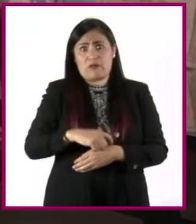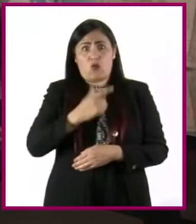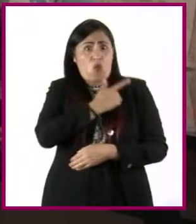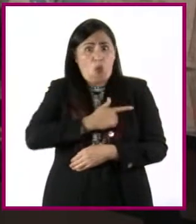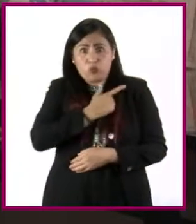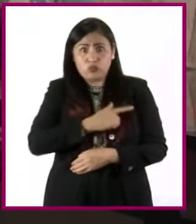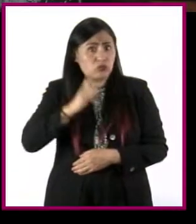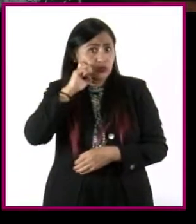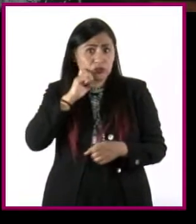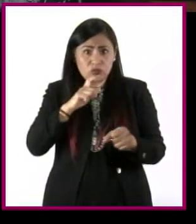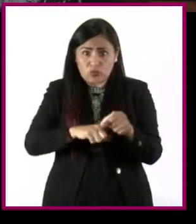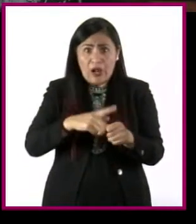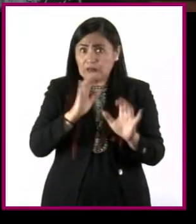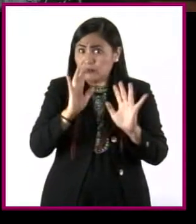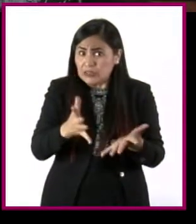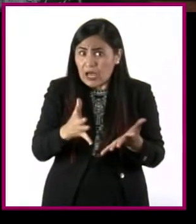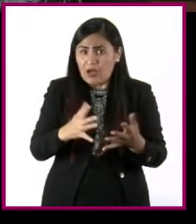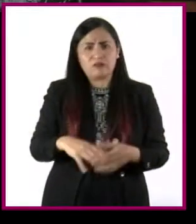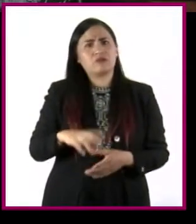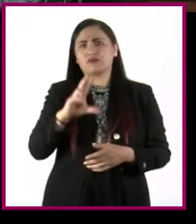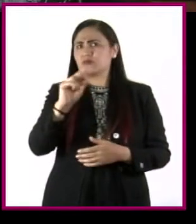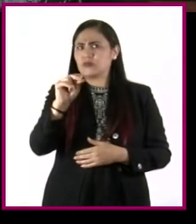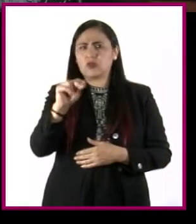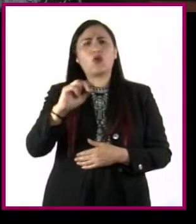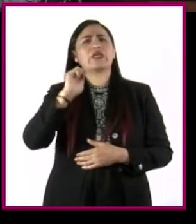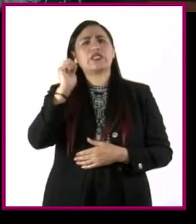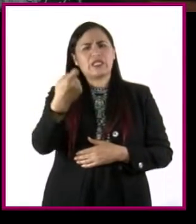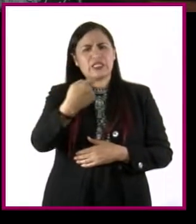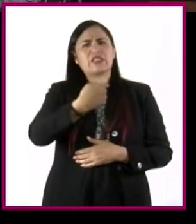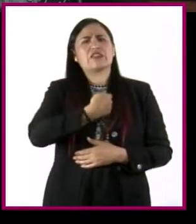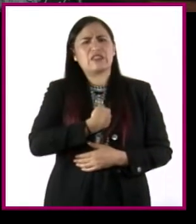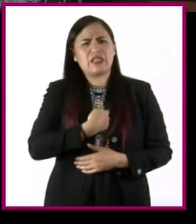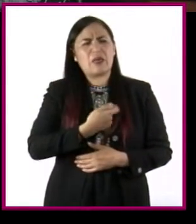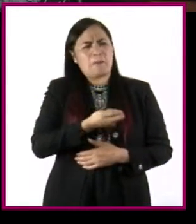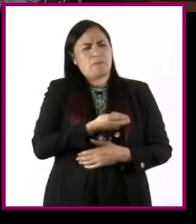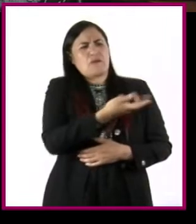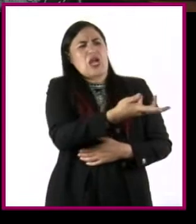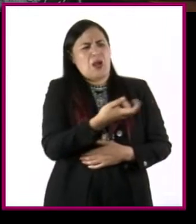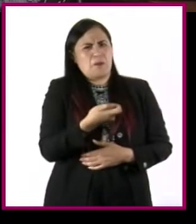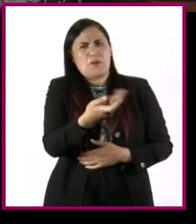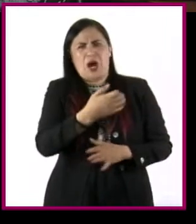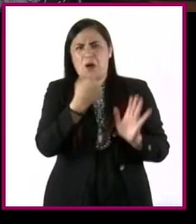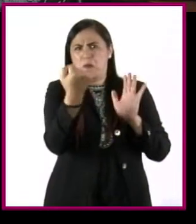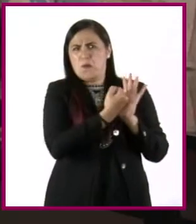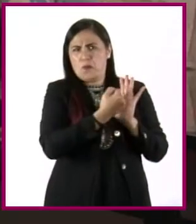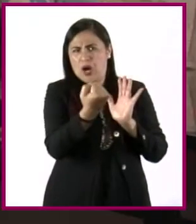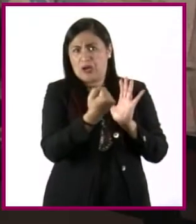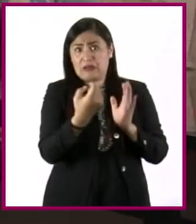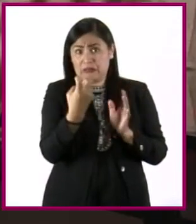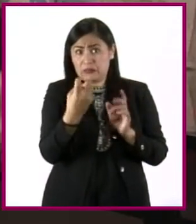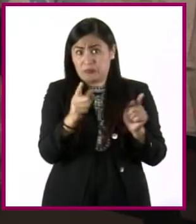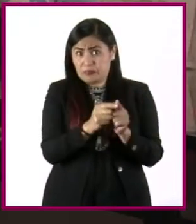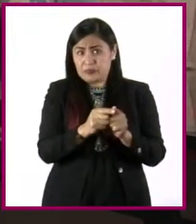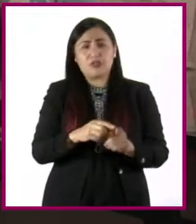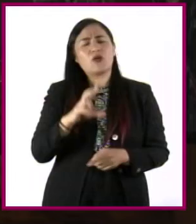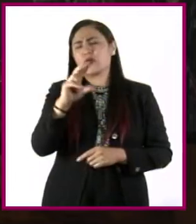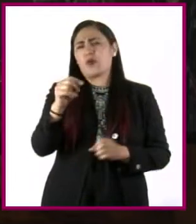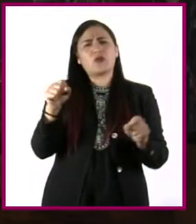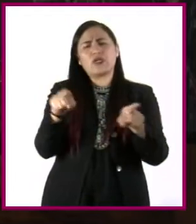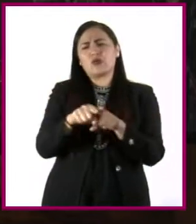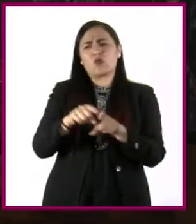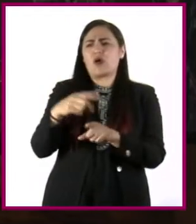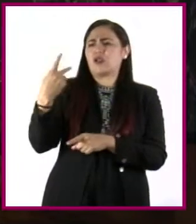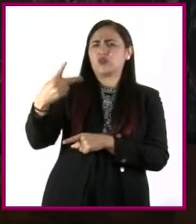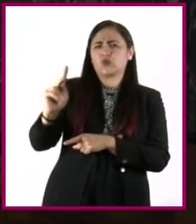orientación sexual. Nuestra identidad no tiene que estar determinada por etiquetas, y tampoco, por supuesto, la identidad de los demás.